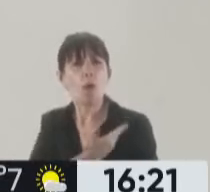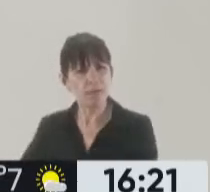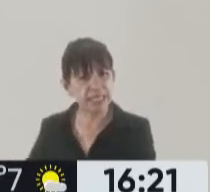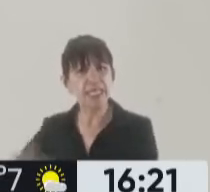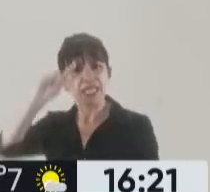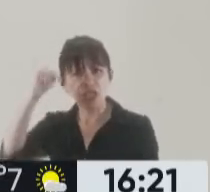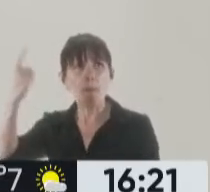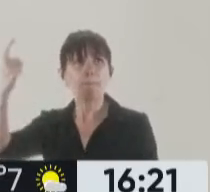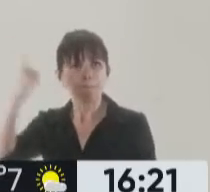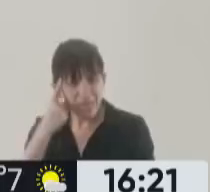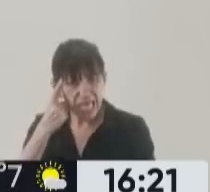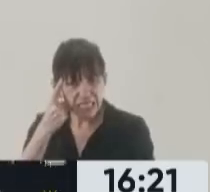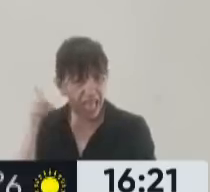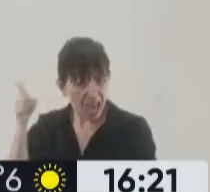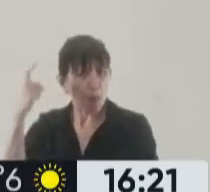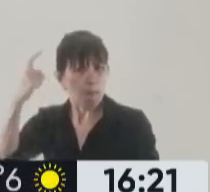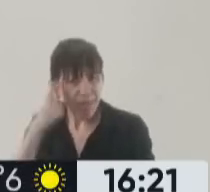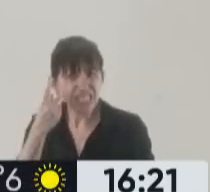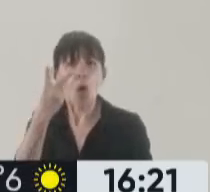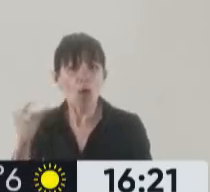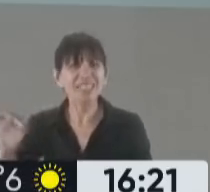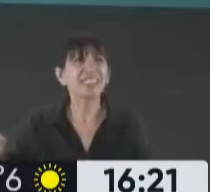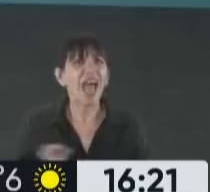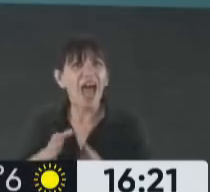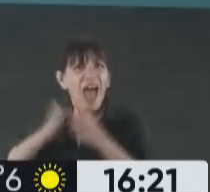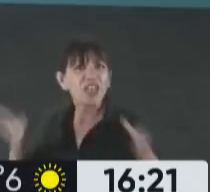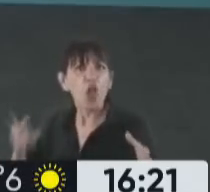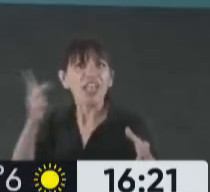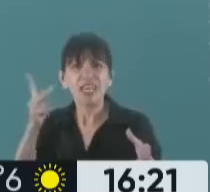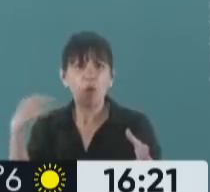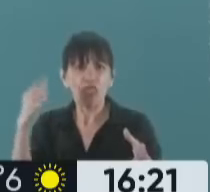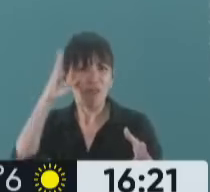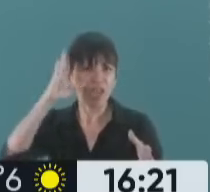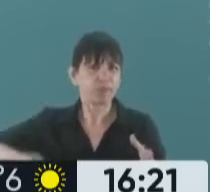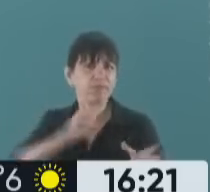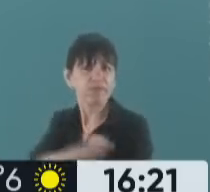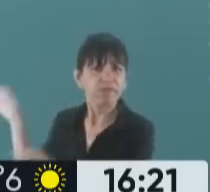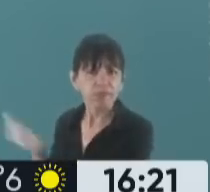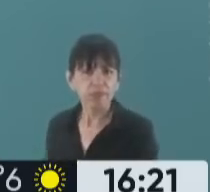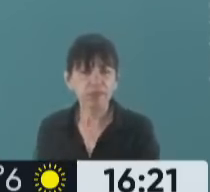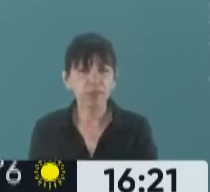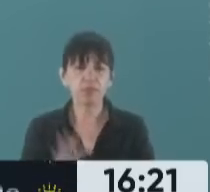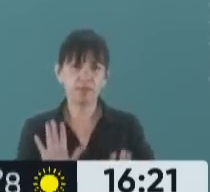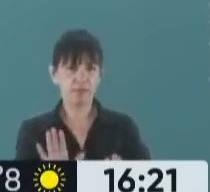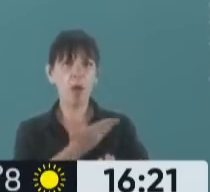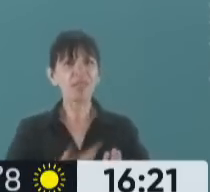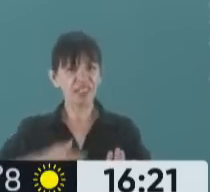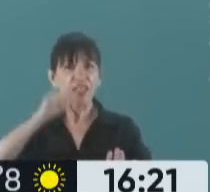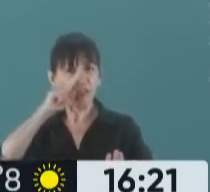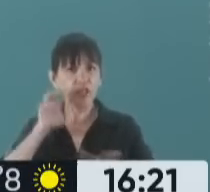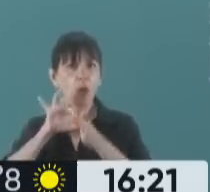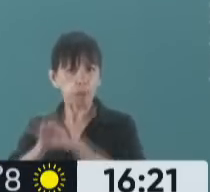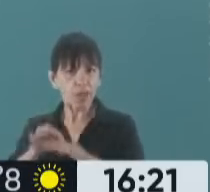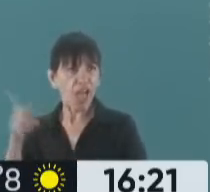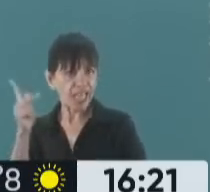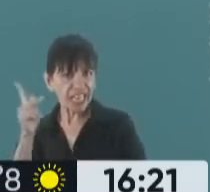estos 20 años de kirchnerismo hay que dejarlos atrás? Silvia, el presidente es kirchnerista. Sería estar hablando de dejarse atrás a sí